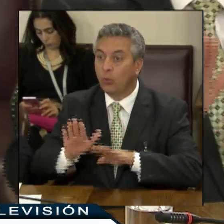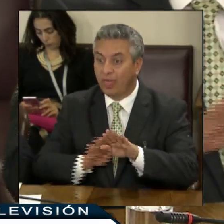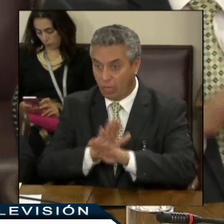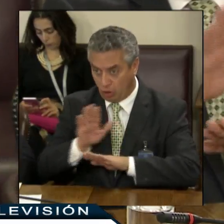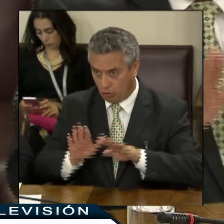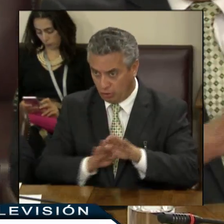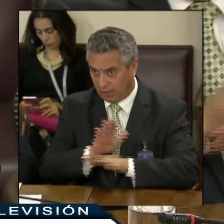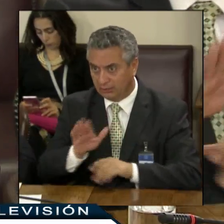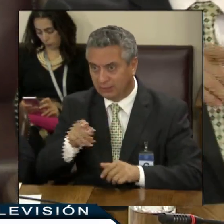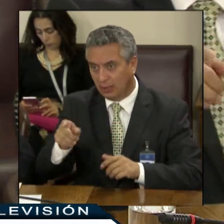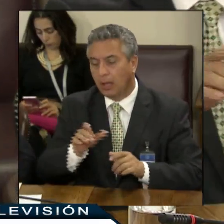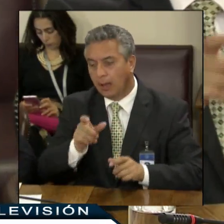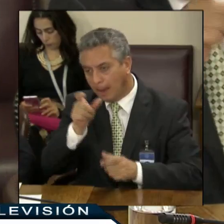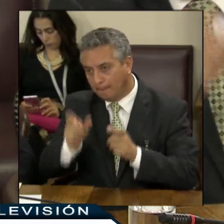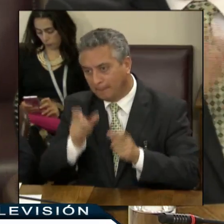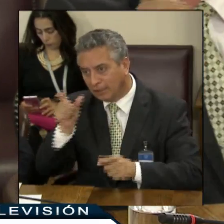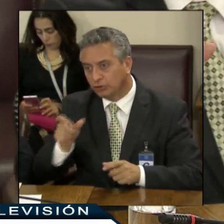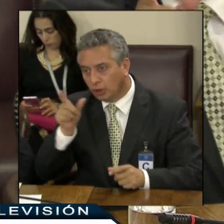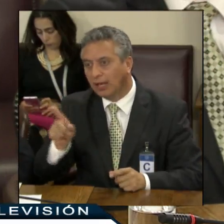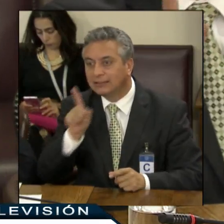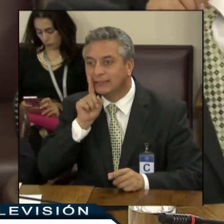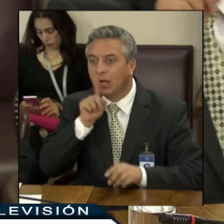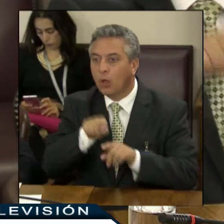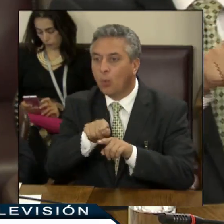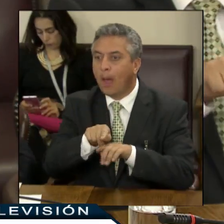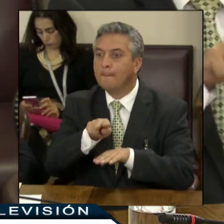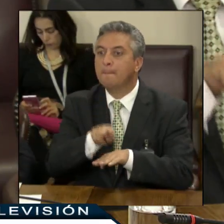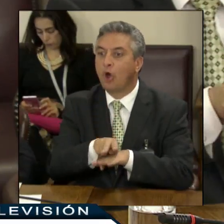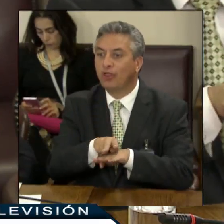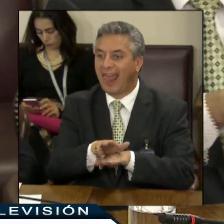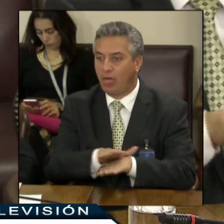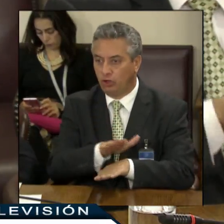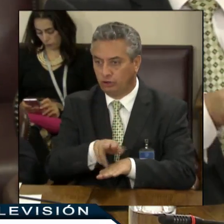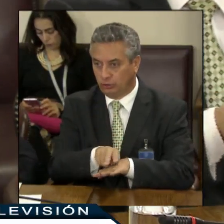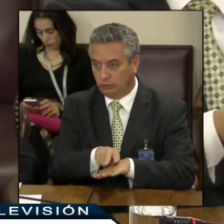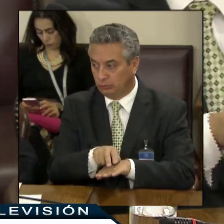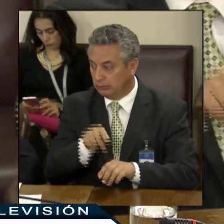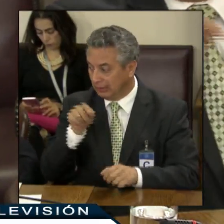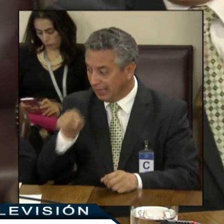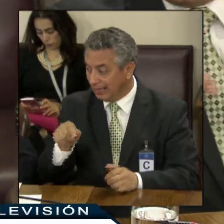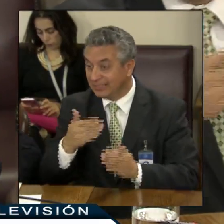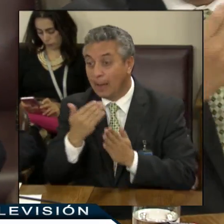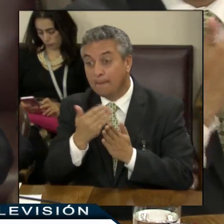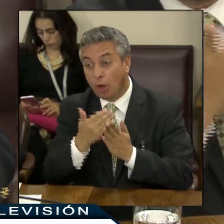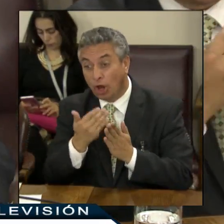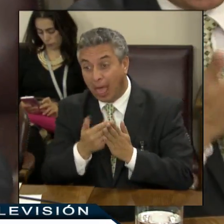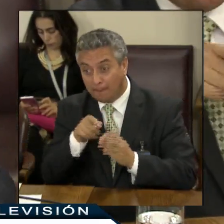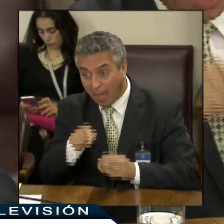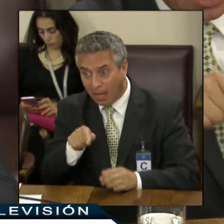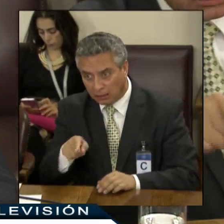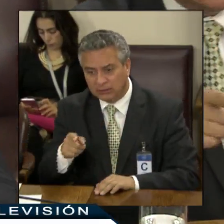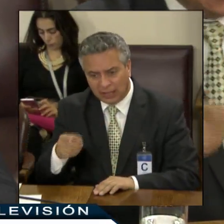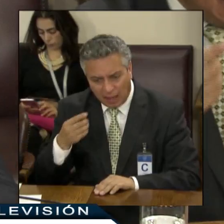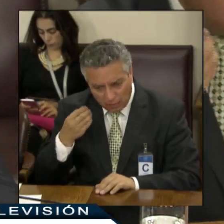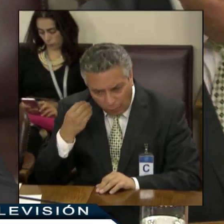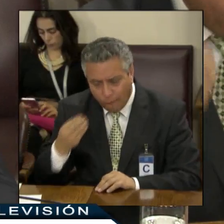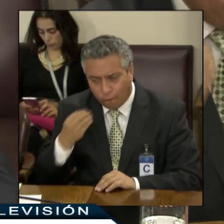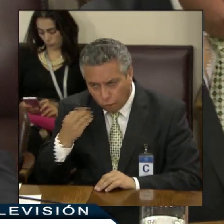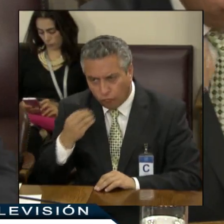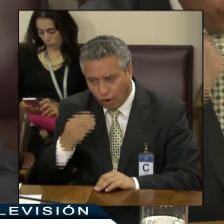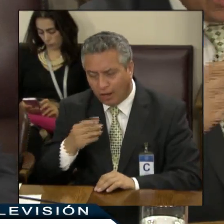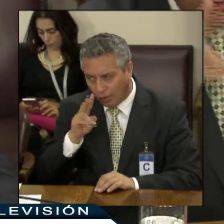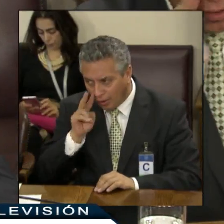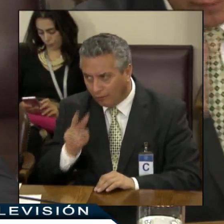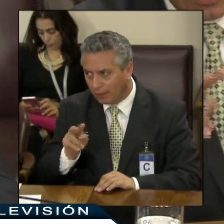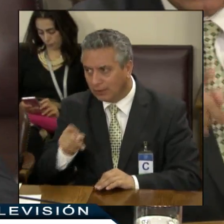pacientes de personas que están en situación de postrados este este programa Sería bueno que e